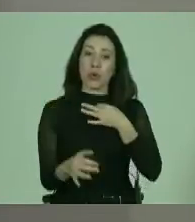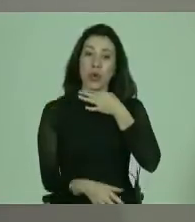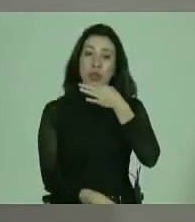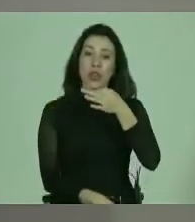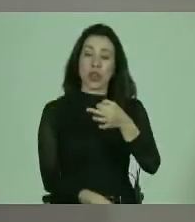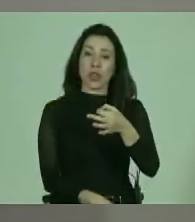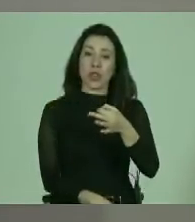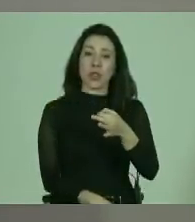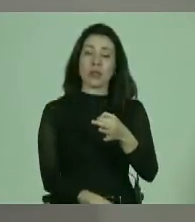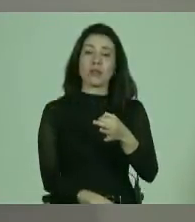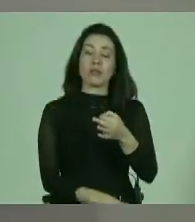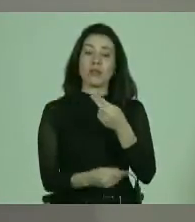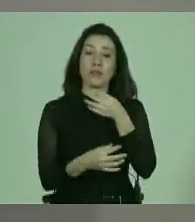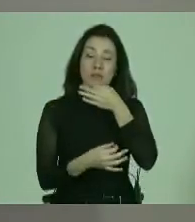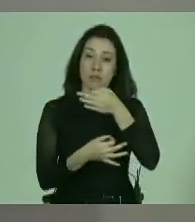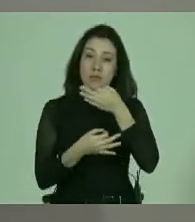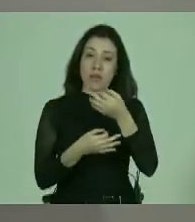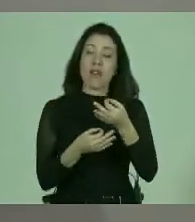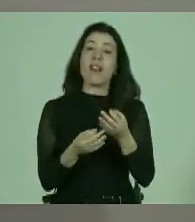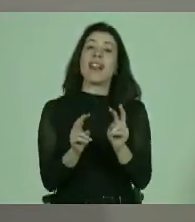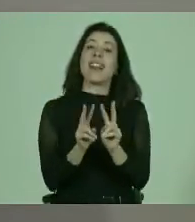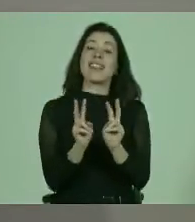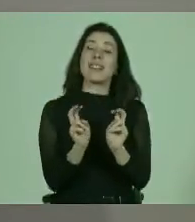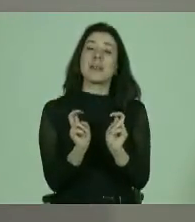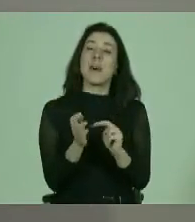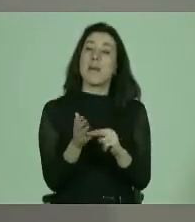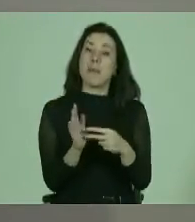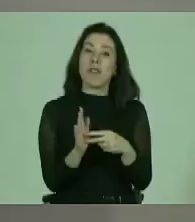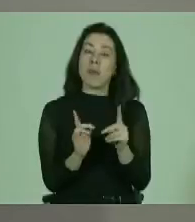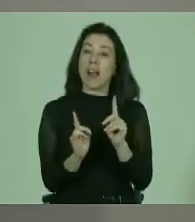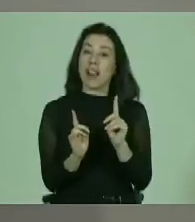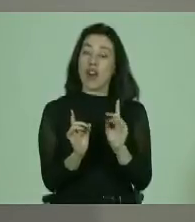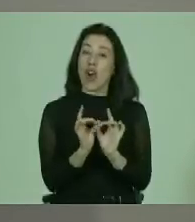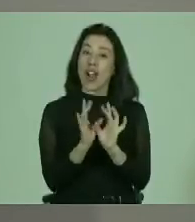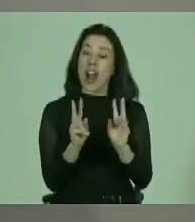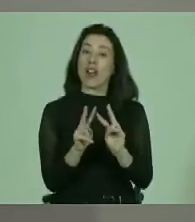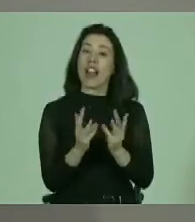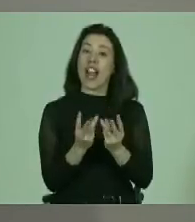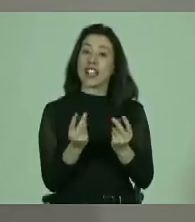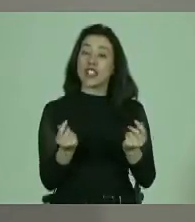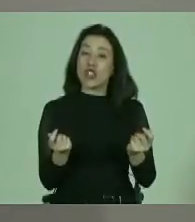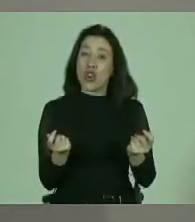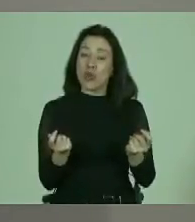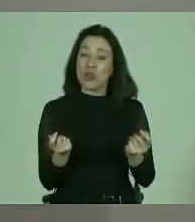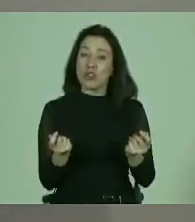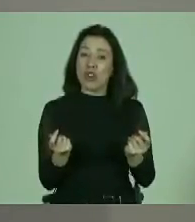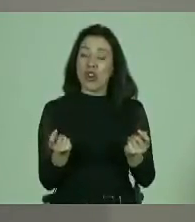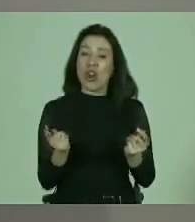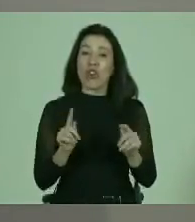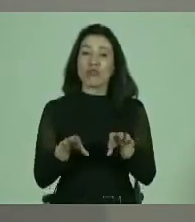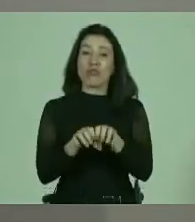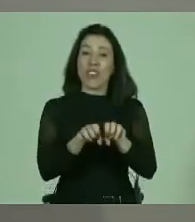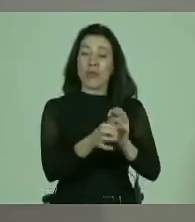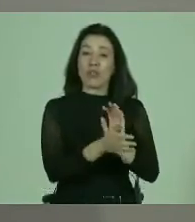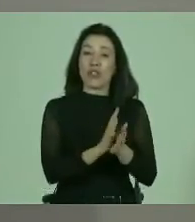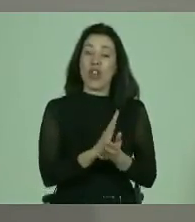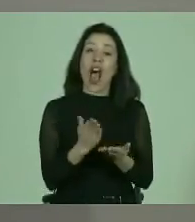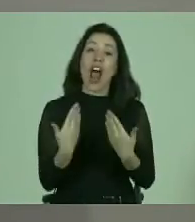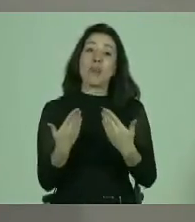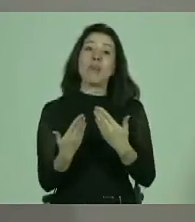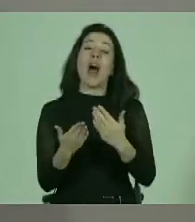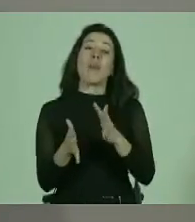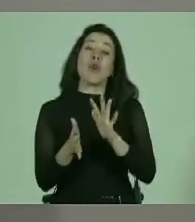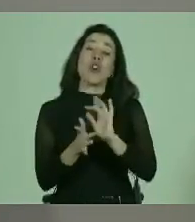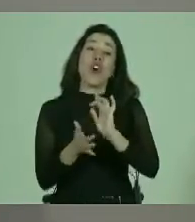colocar sobre la mesa un problema que no es clara que la solución no es unívoca que quizás no toda la